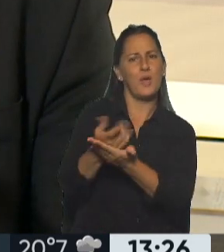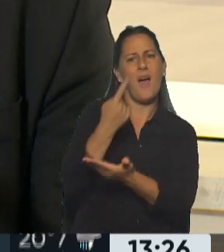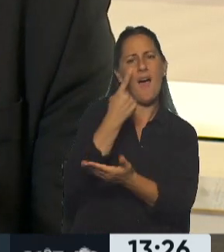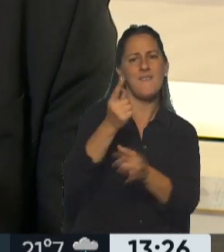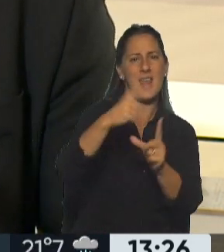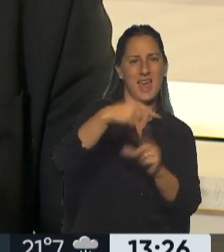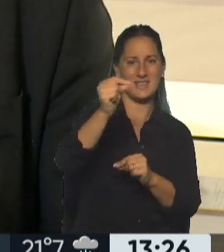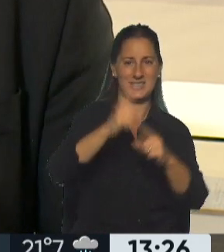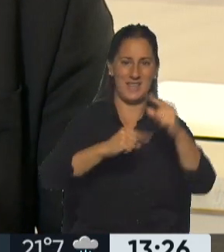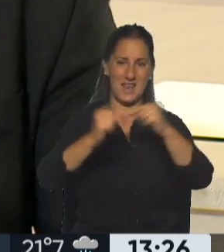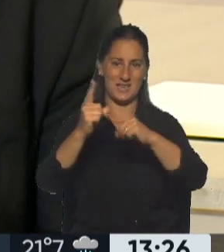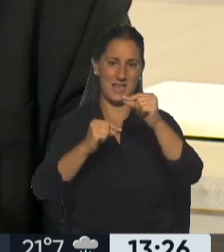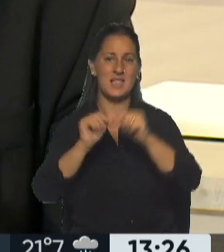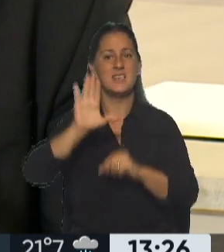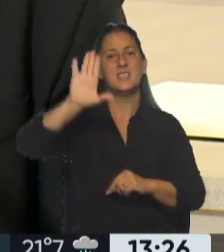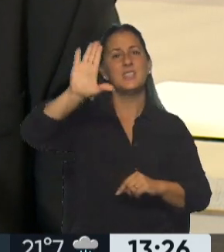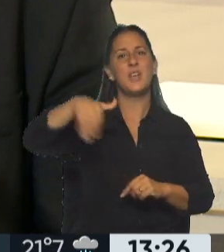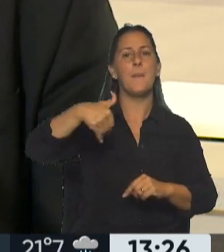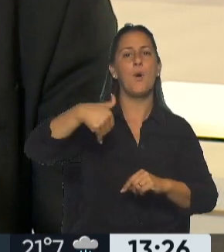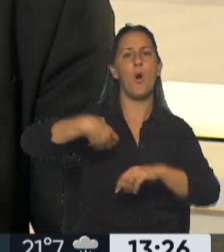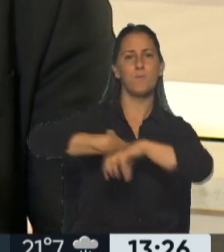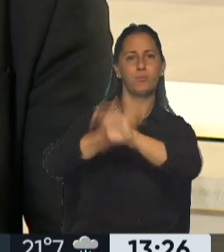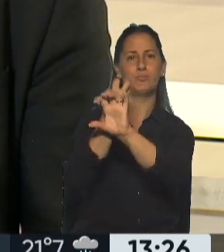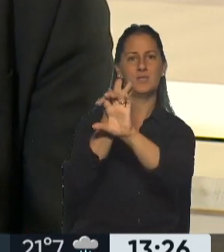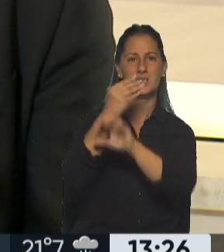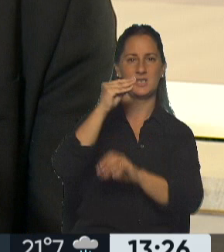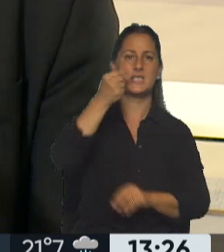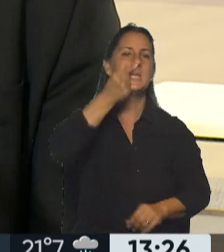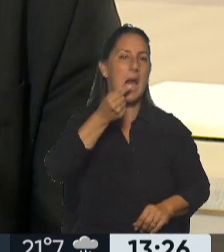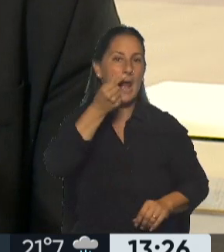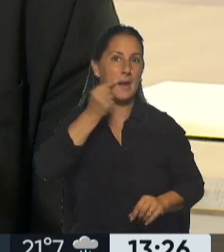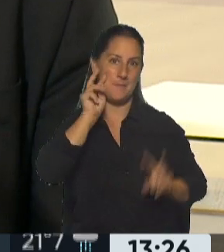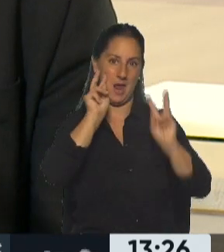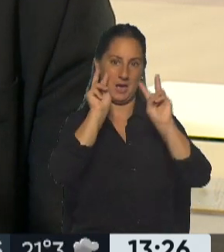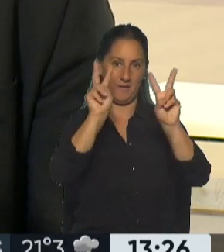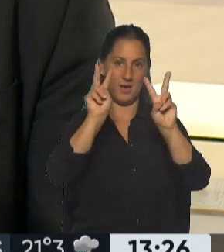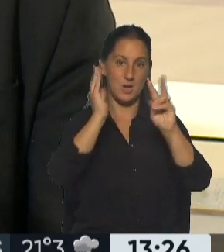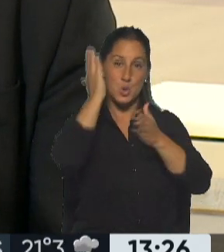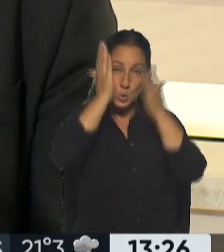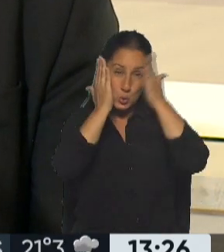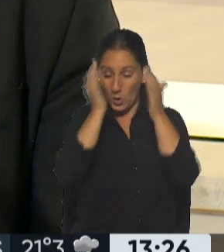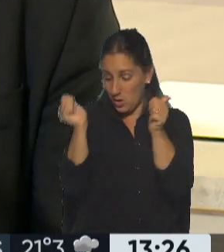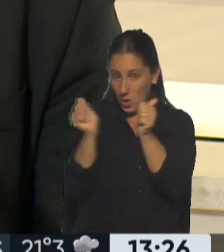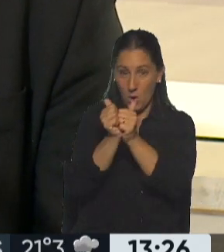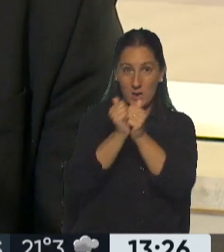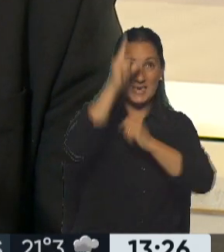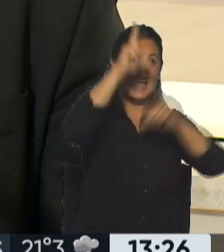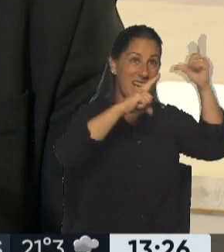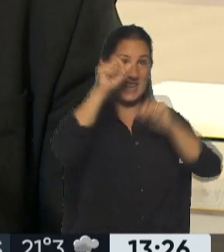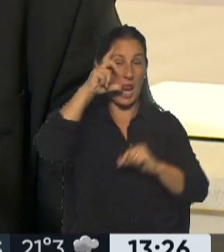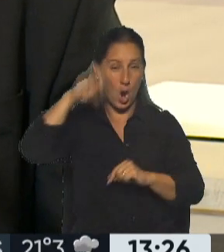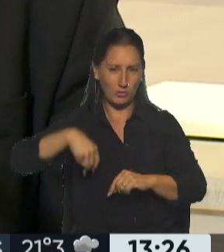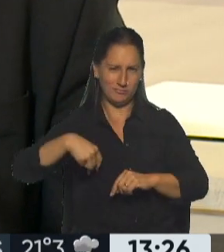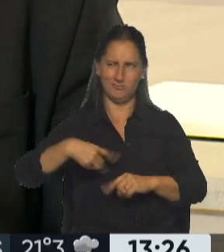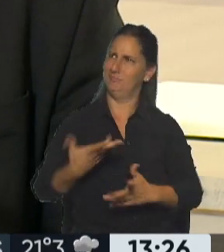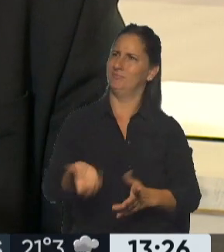a ver las estrellas y él hasta llamó a Charlie García desde un teléfono satelital. Si yo te hubiese dicho que mi sueño era estar con León Gieco viendo las estrellas, vos me dirías